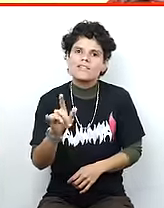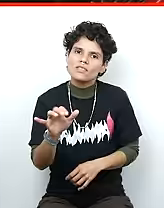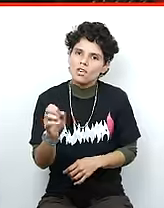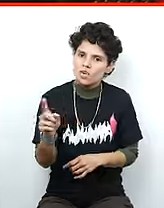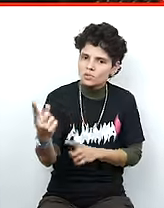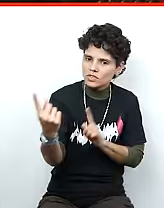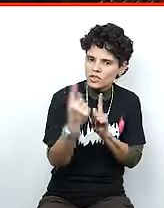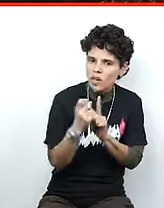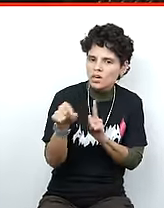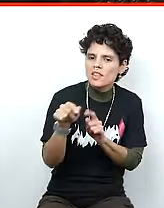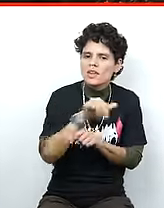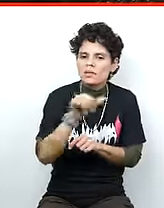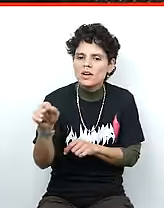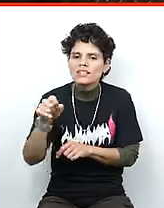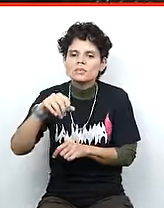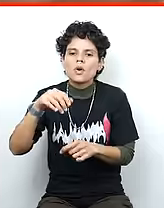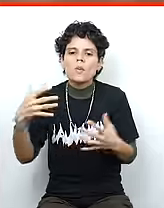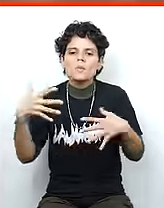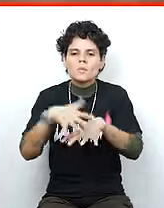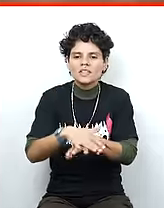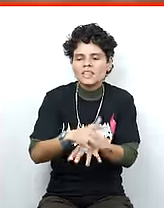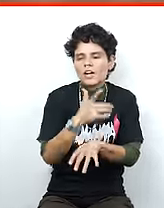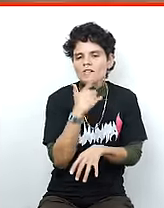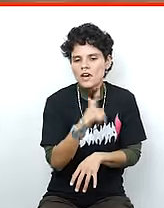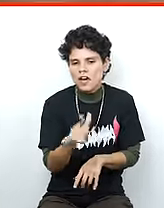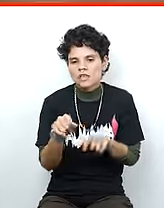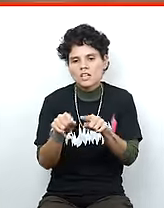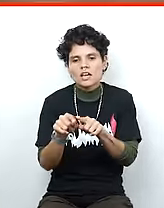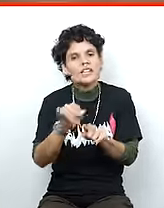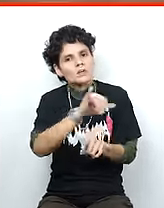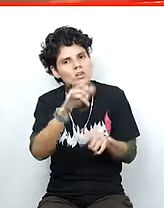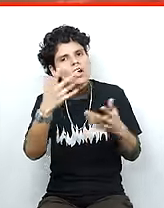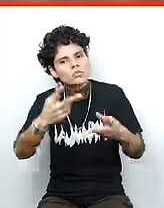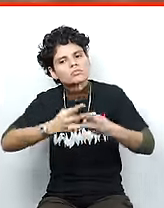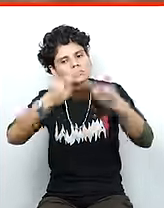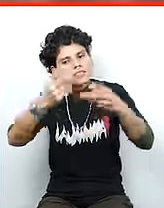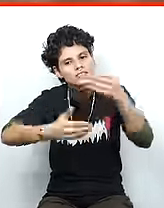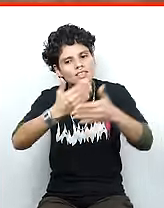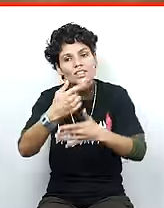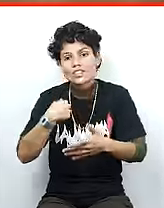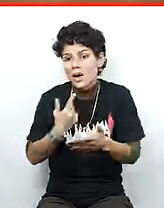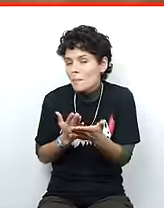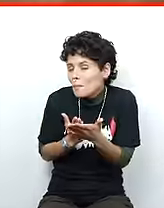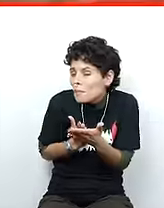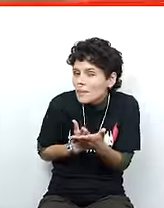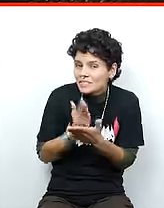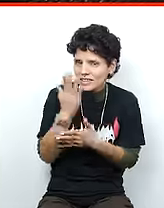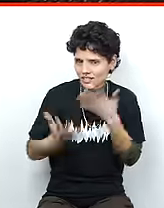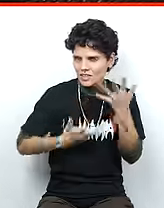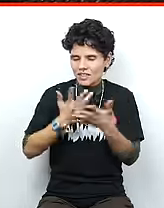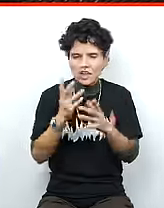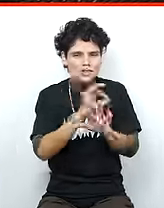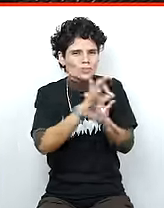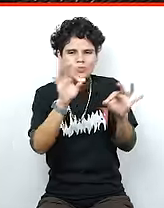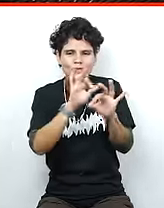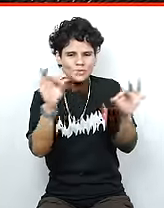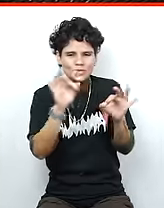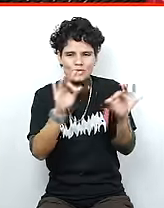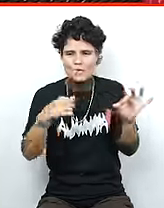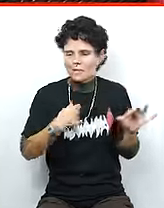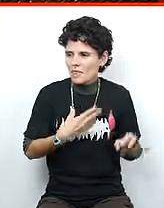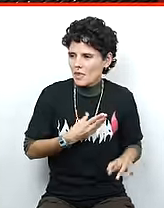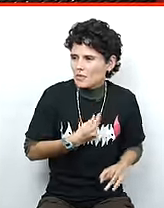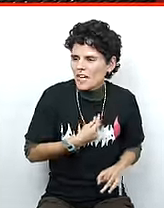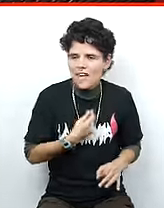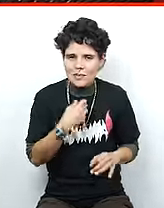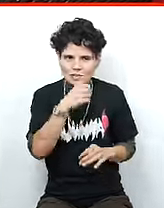cantar pulento. Y con ese bueno hicimos el mixtape por el flight en Guay. Y de ahí salió Dale tu Coli. Y yo estaba recién empezando a cantar, pero hermano, yo no cantaba así pulento. Todavía me